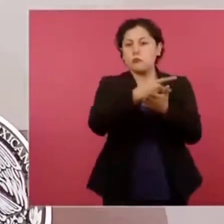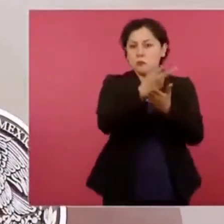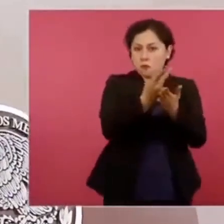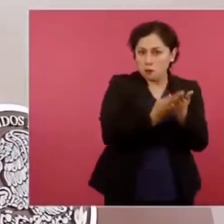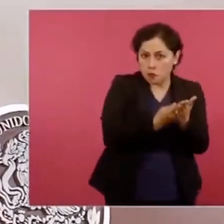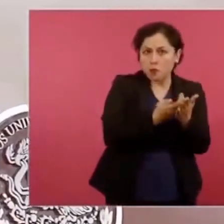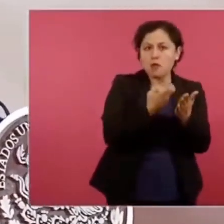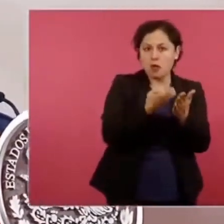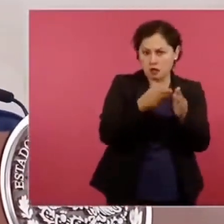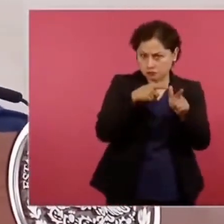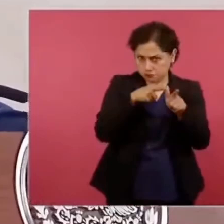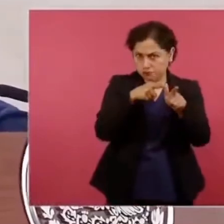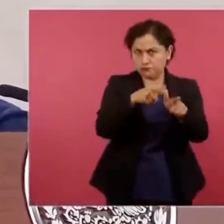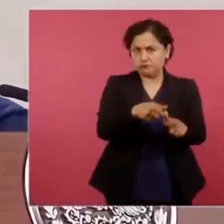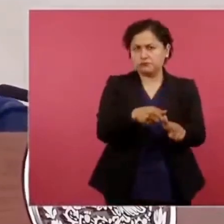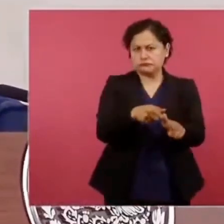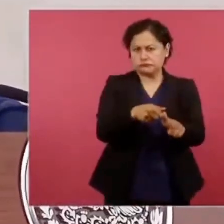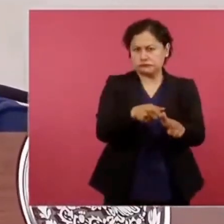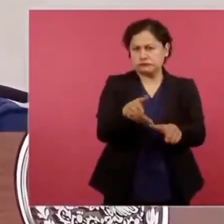aproximadamente